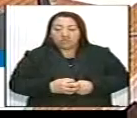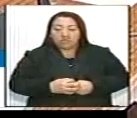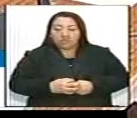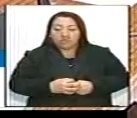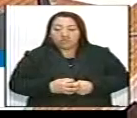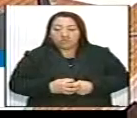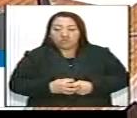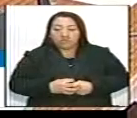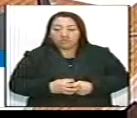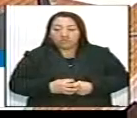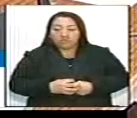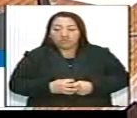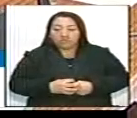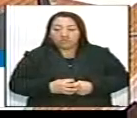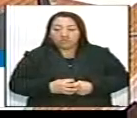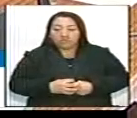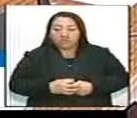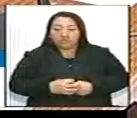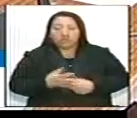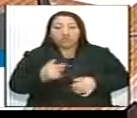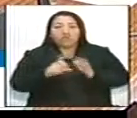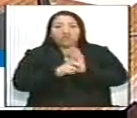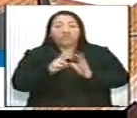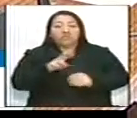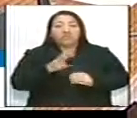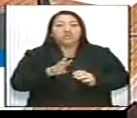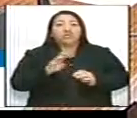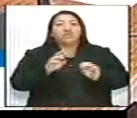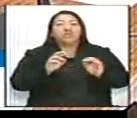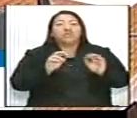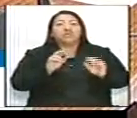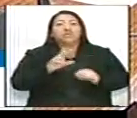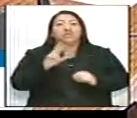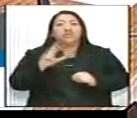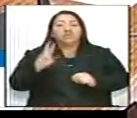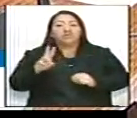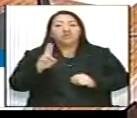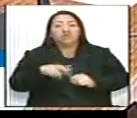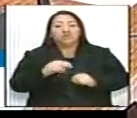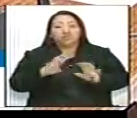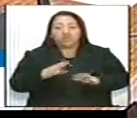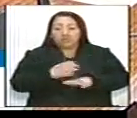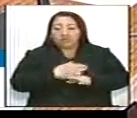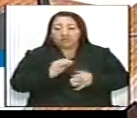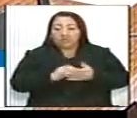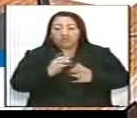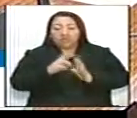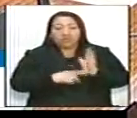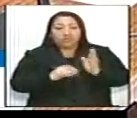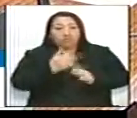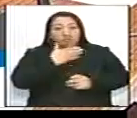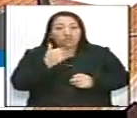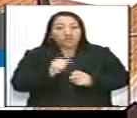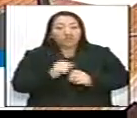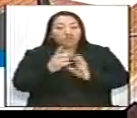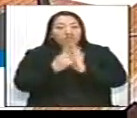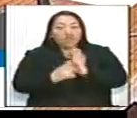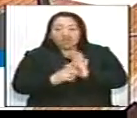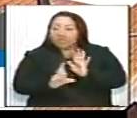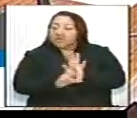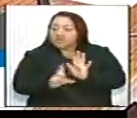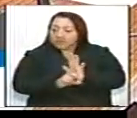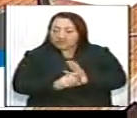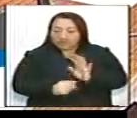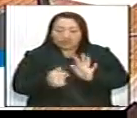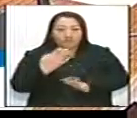se crea con la ley 29.332, en el 2009 se establecen las reglas, se mejora con el decreto